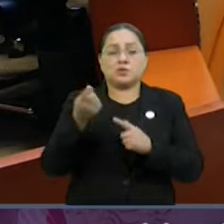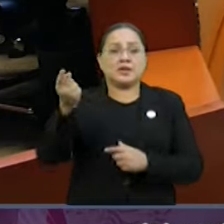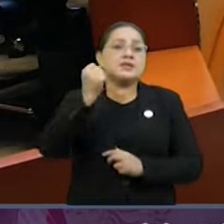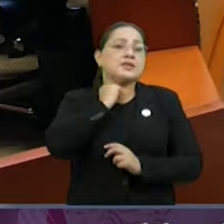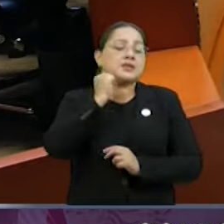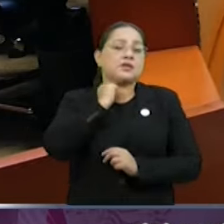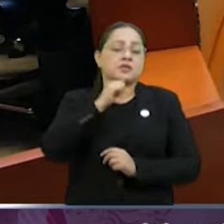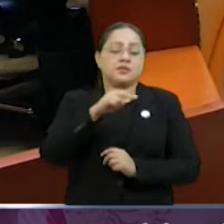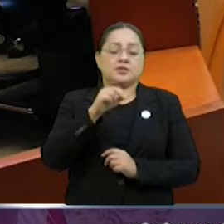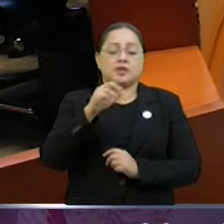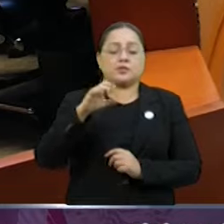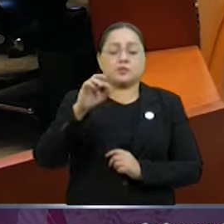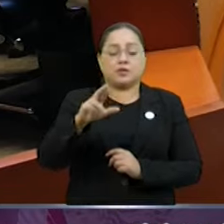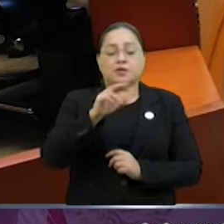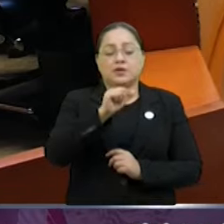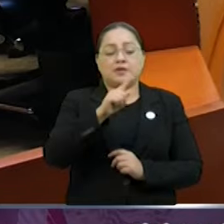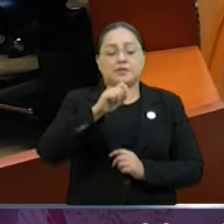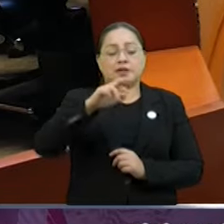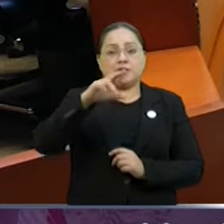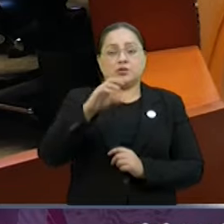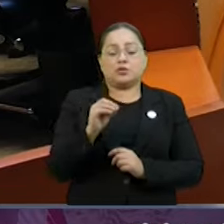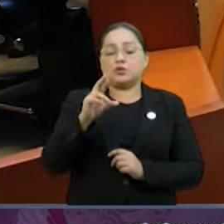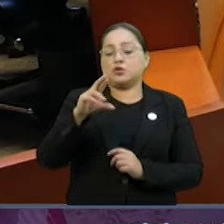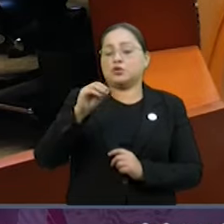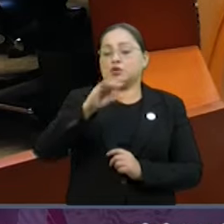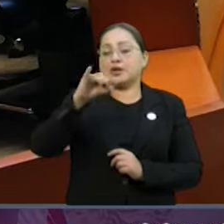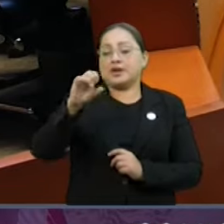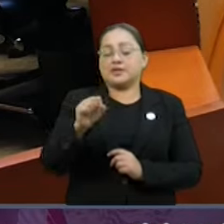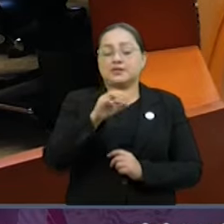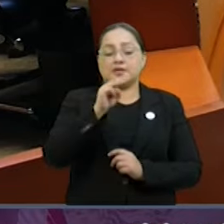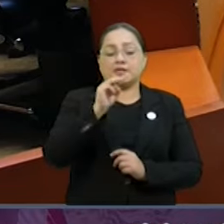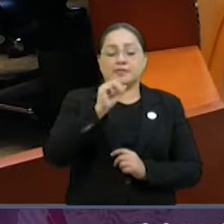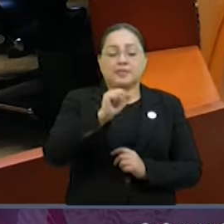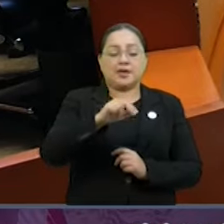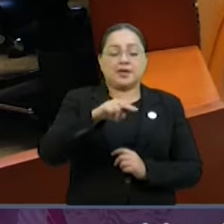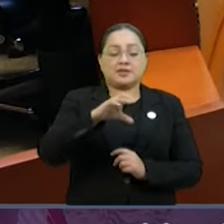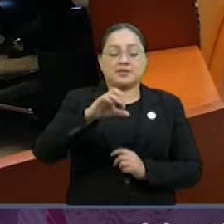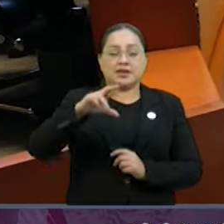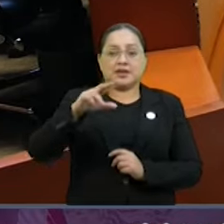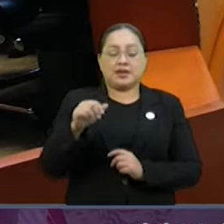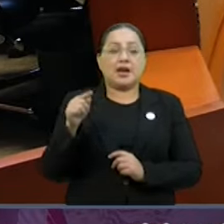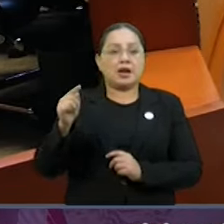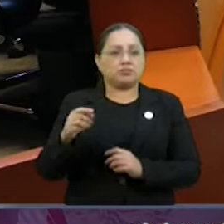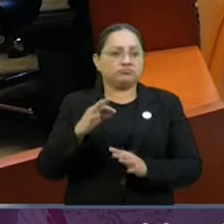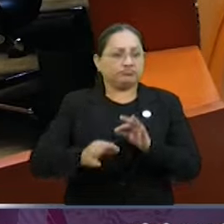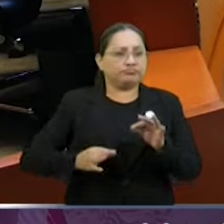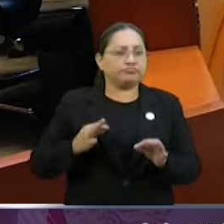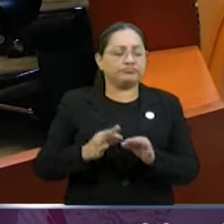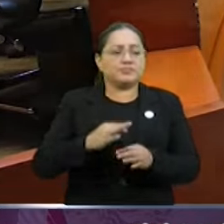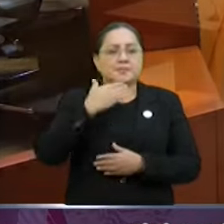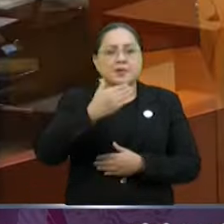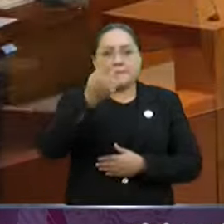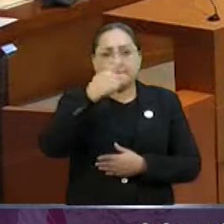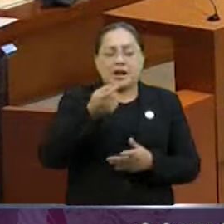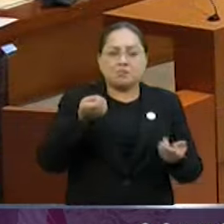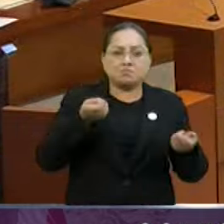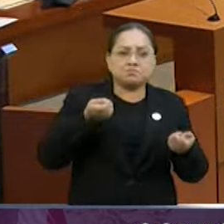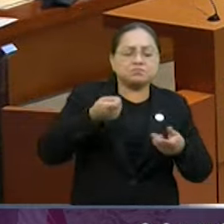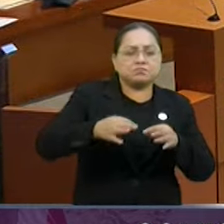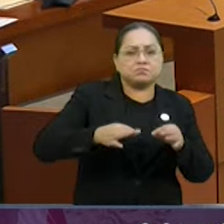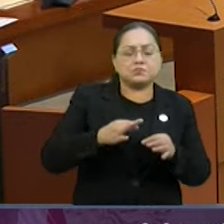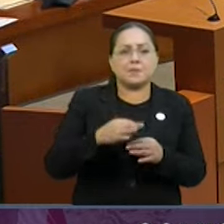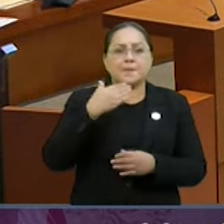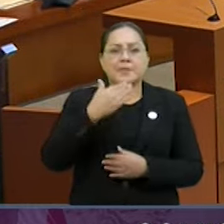senador Nabor Alberto Rojas Mancera, por su atinada y muy profesional conducción en este proceso. Por esas